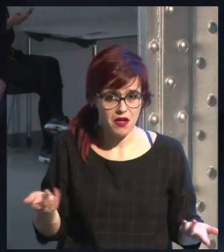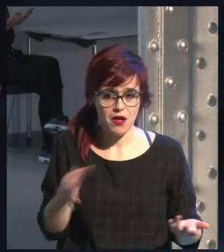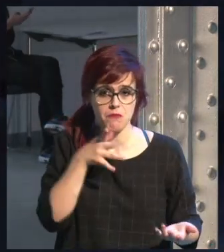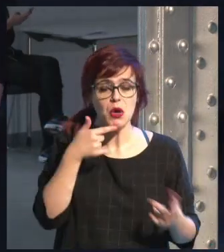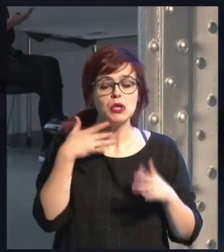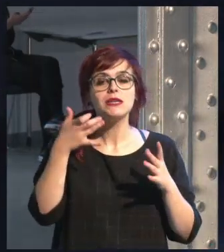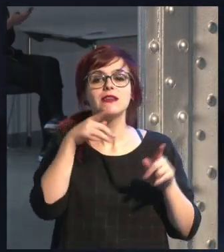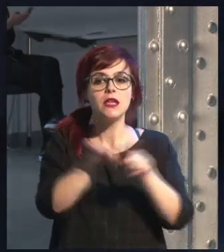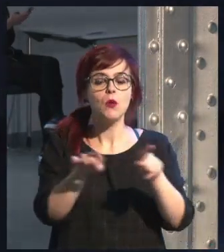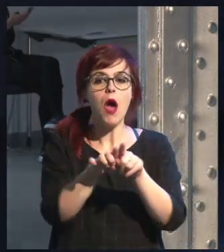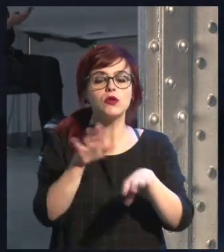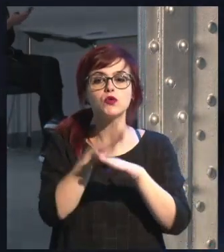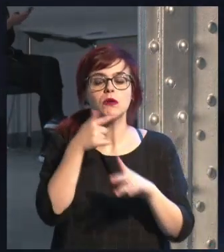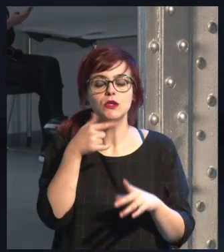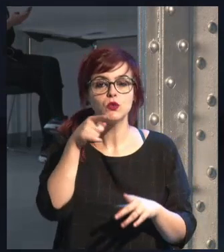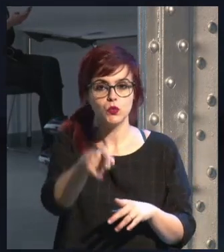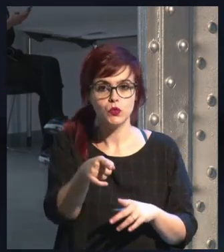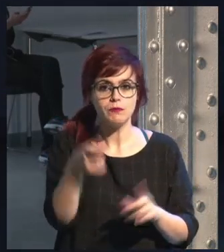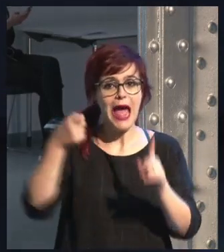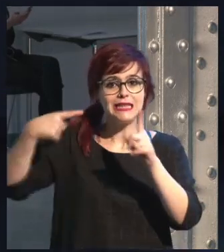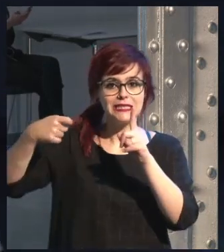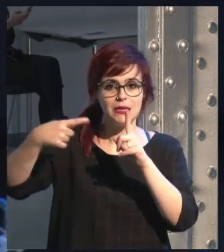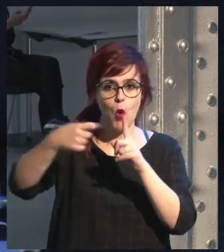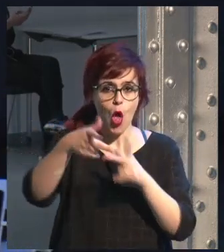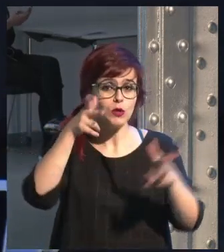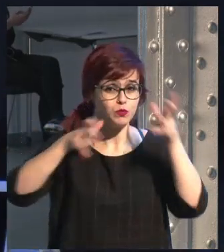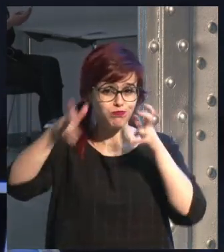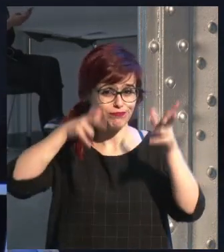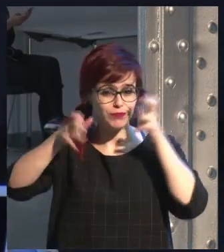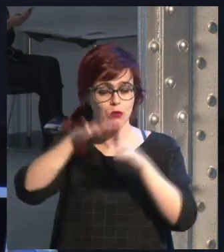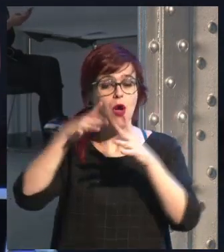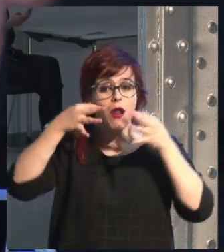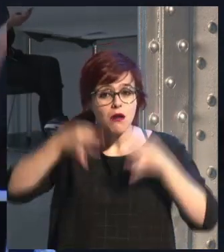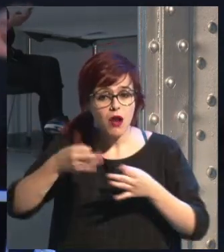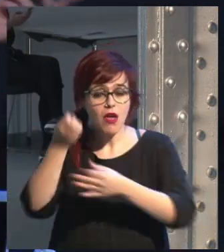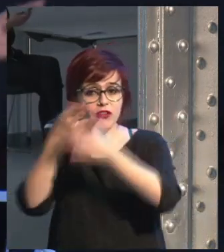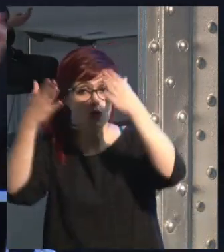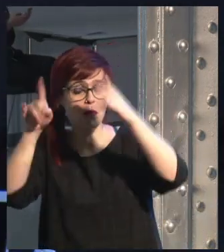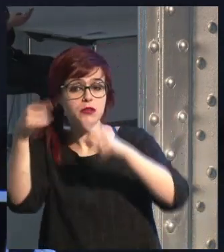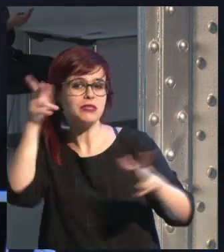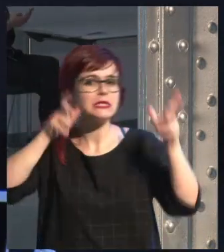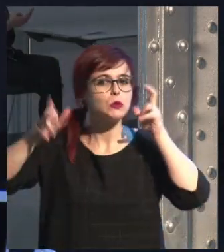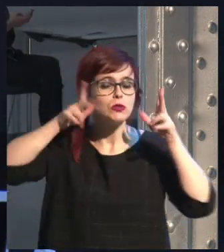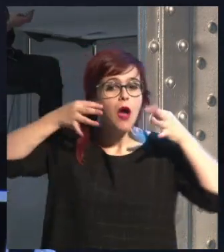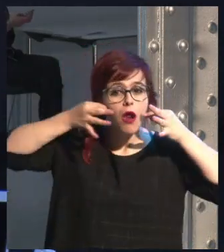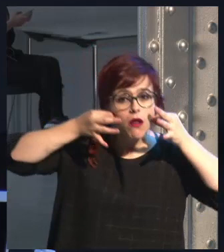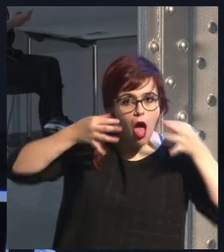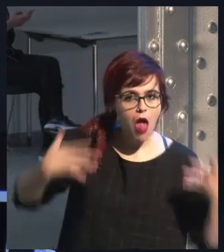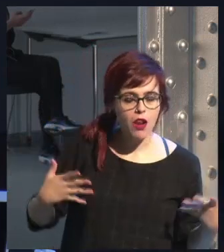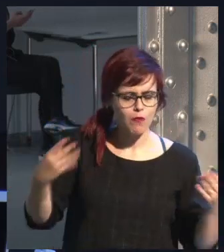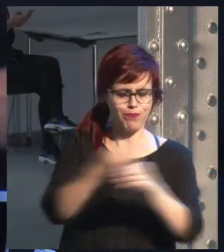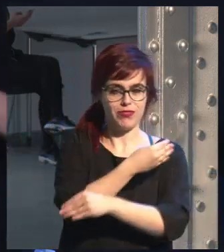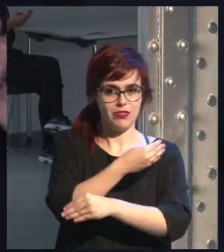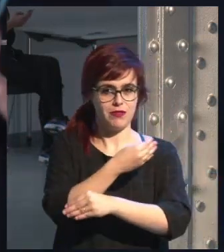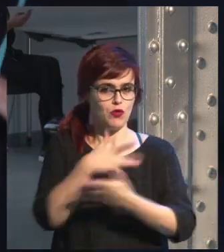tú estás recibiendo unos inputs de realidad virtual, pero por otro lado recibes del mundo exterior real, ahí es imposible que eso